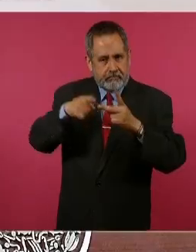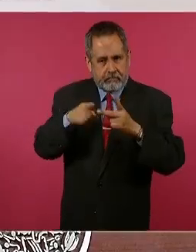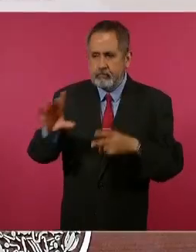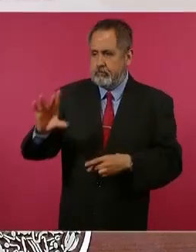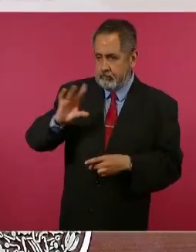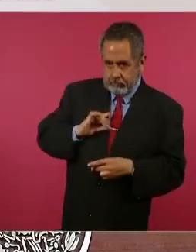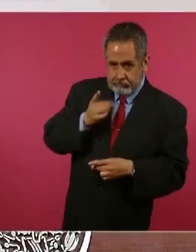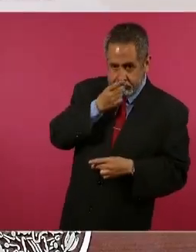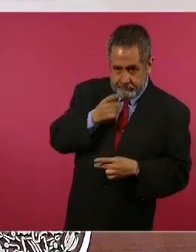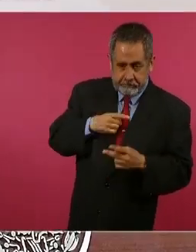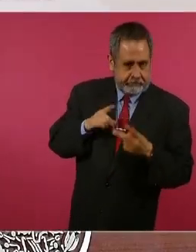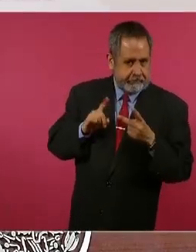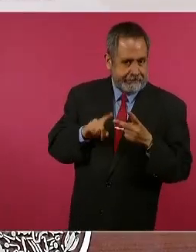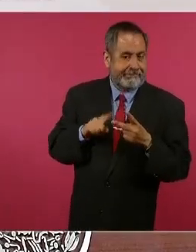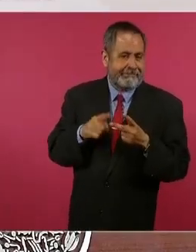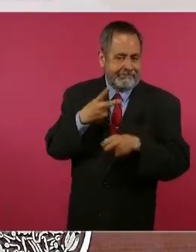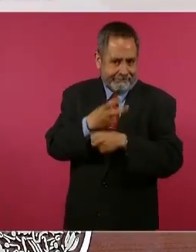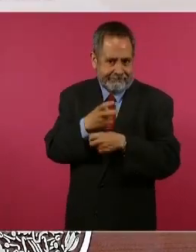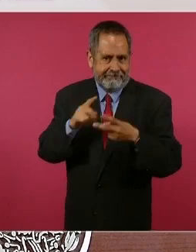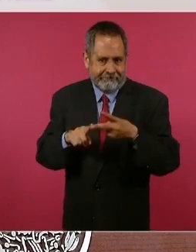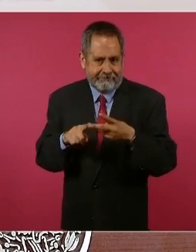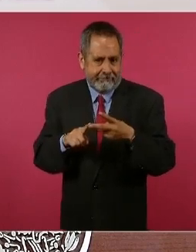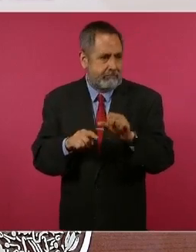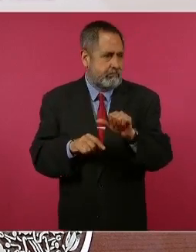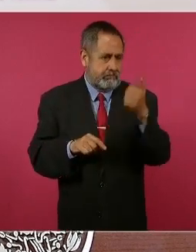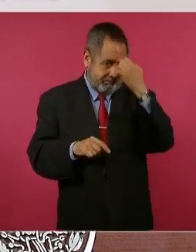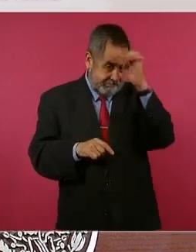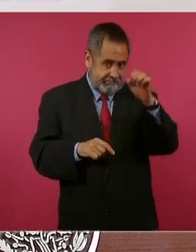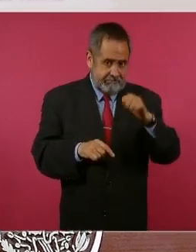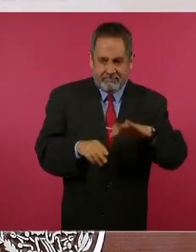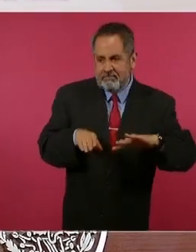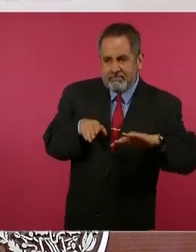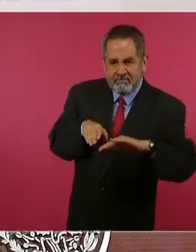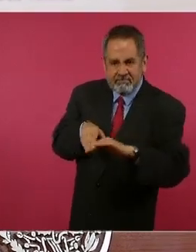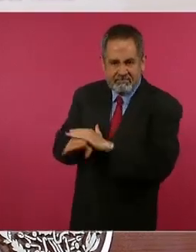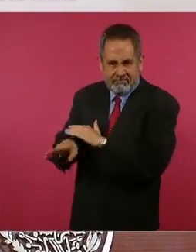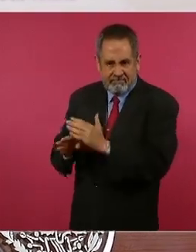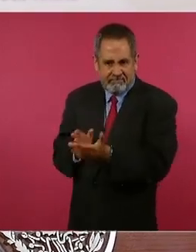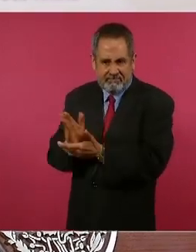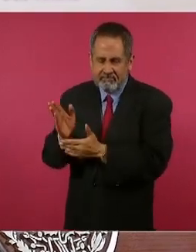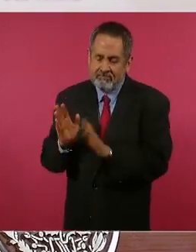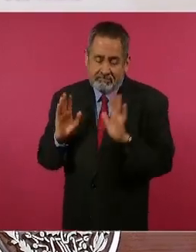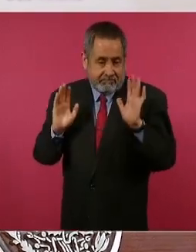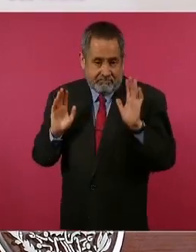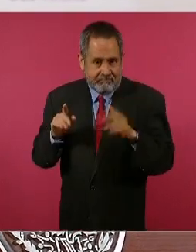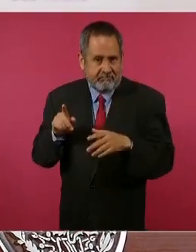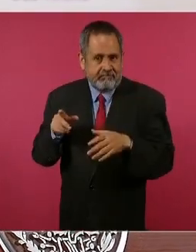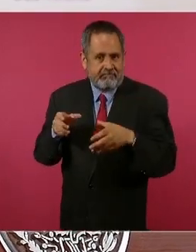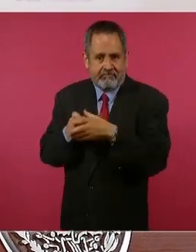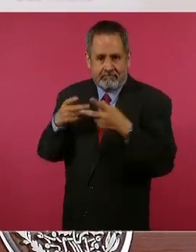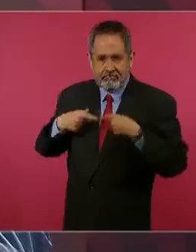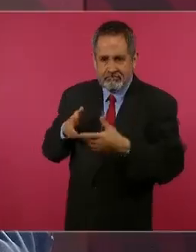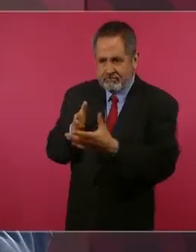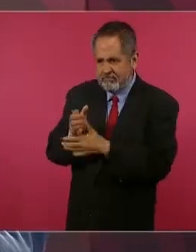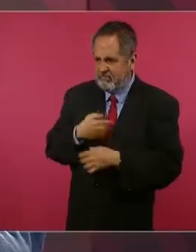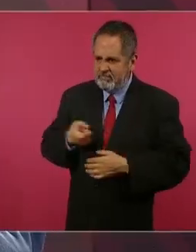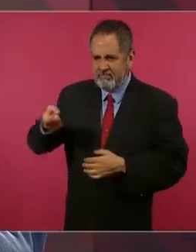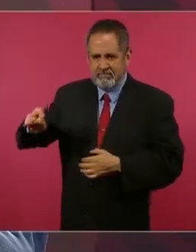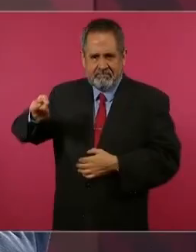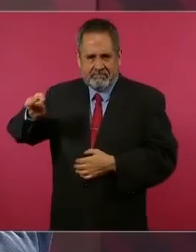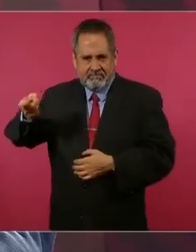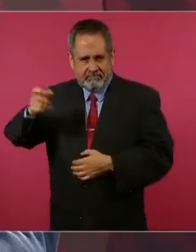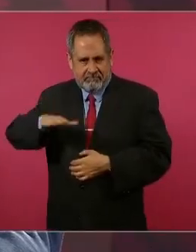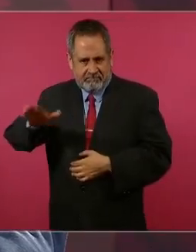versión que tengo donde entraron los sicarios